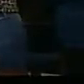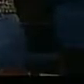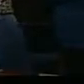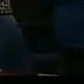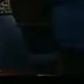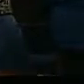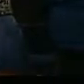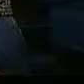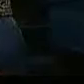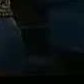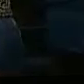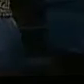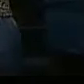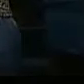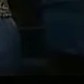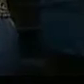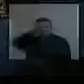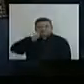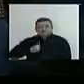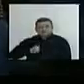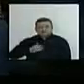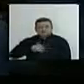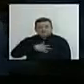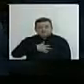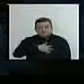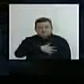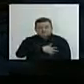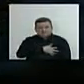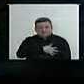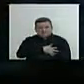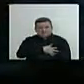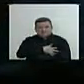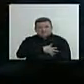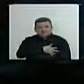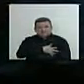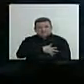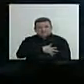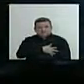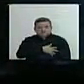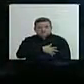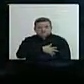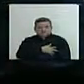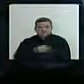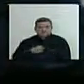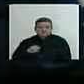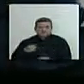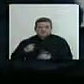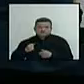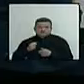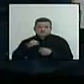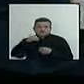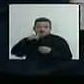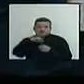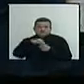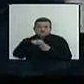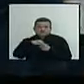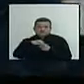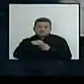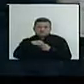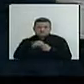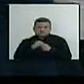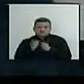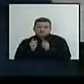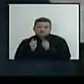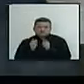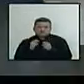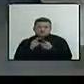misericordia, Señor, misericordia, que estamos